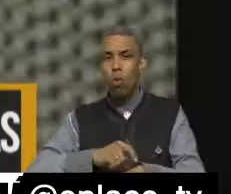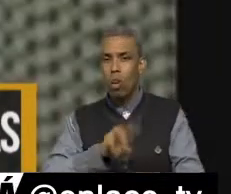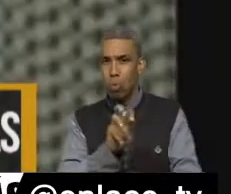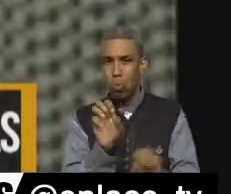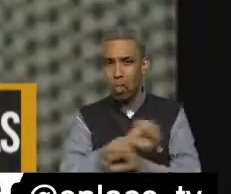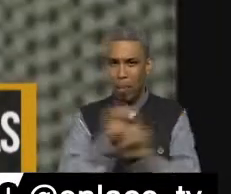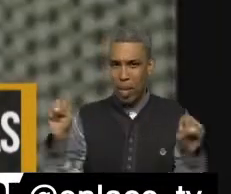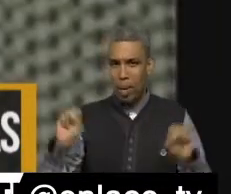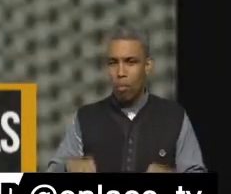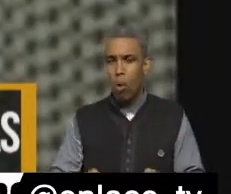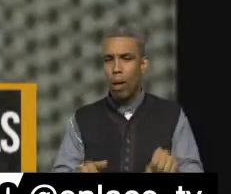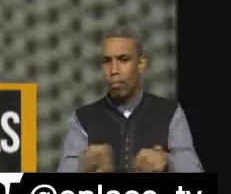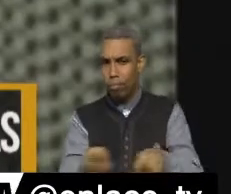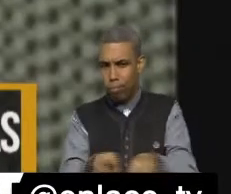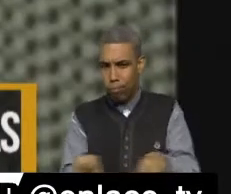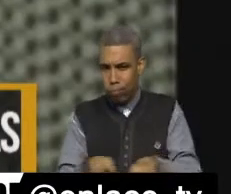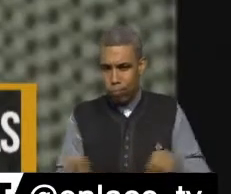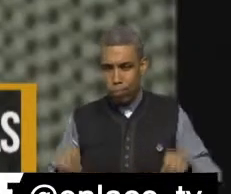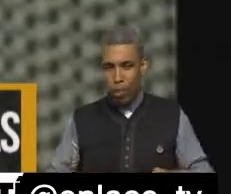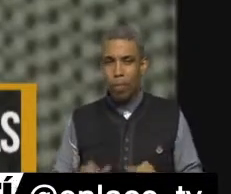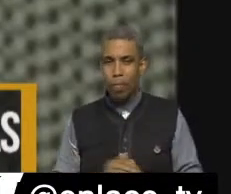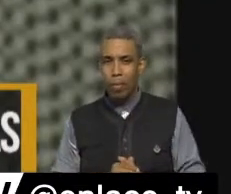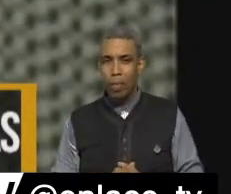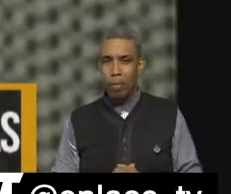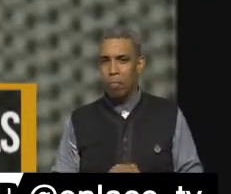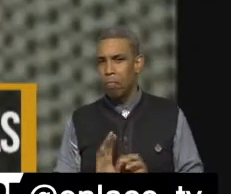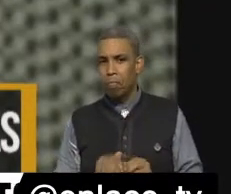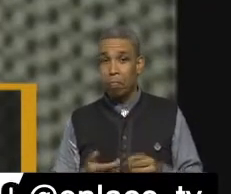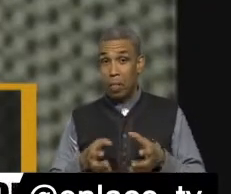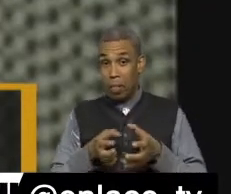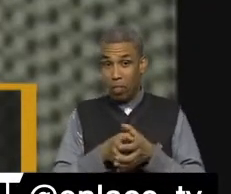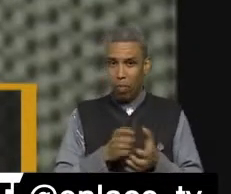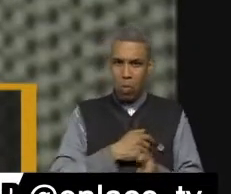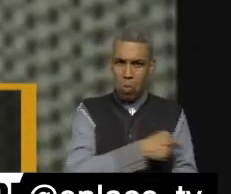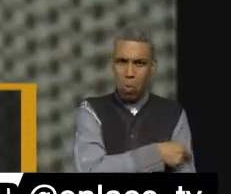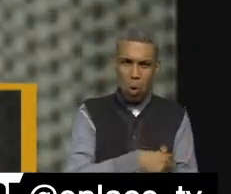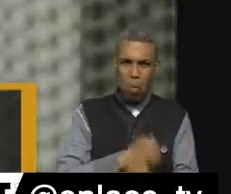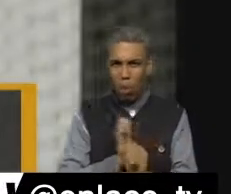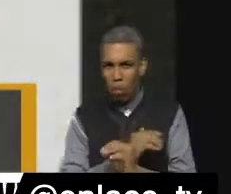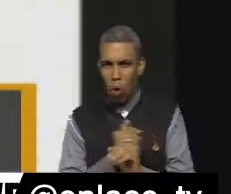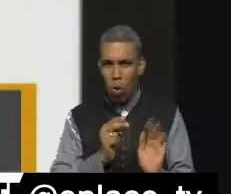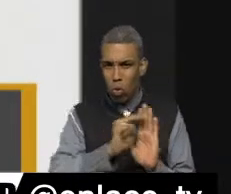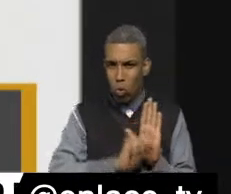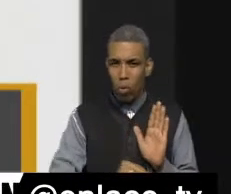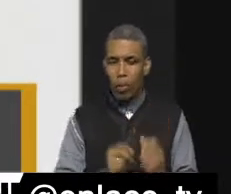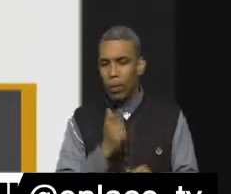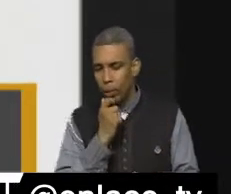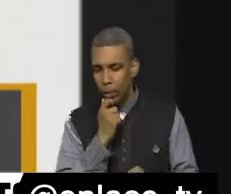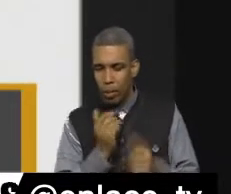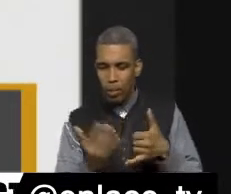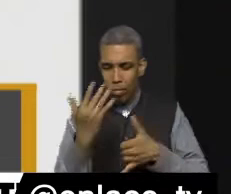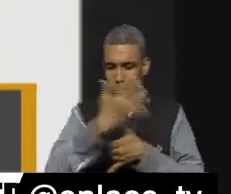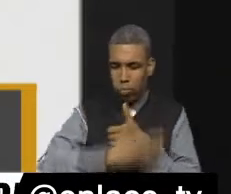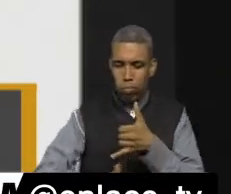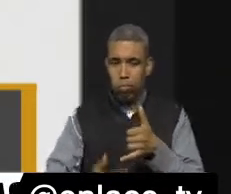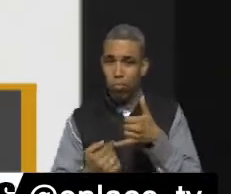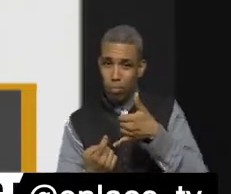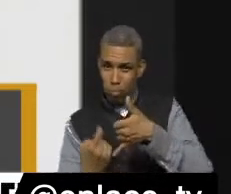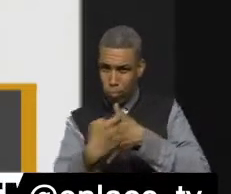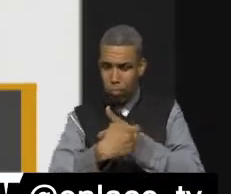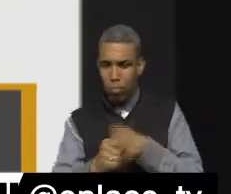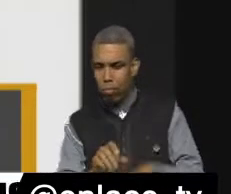han escogido 7 ciudades del país, entre las que se encuentra Barranca Bermeja, para iniciar este